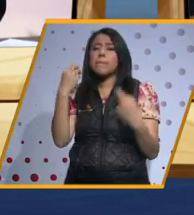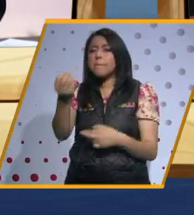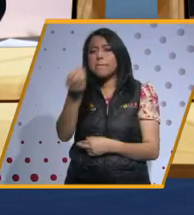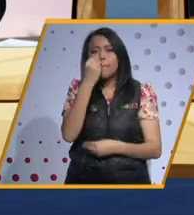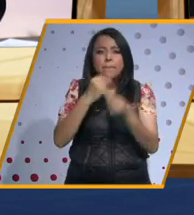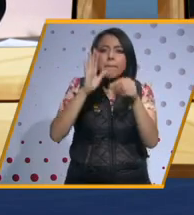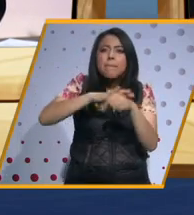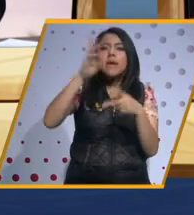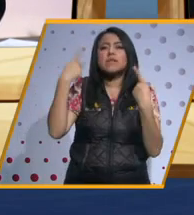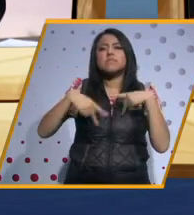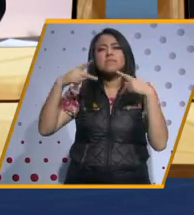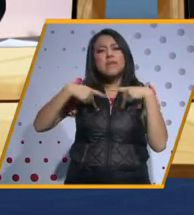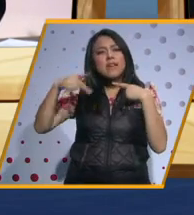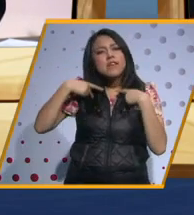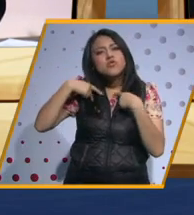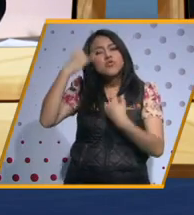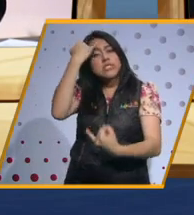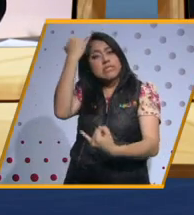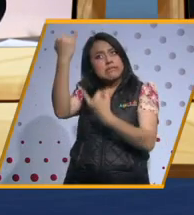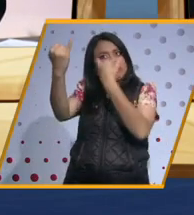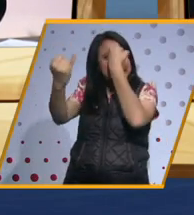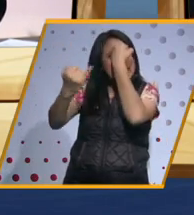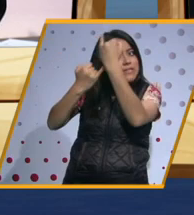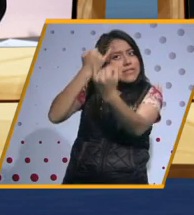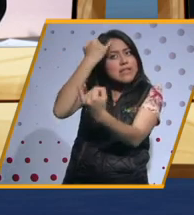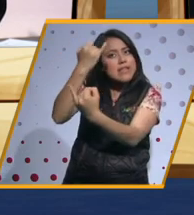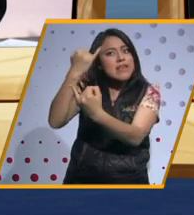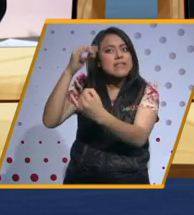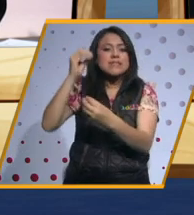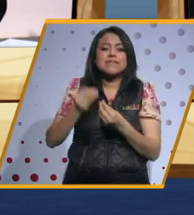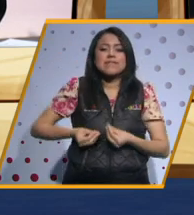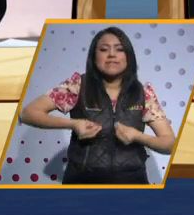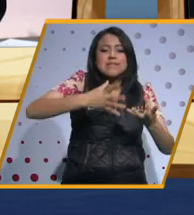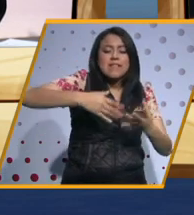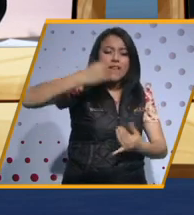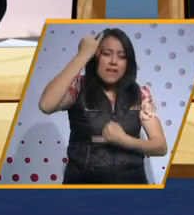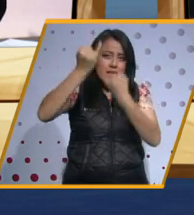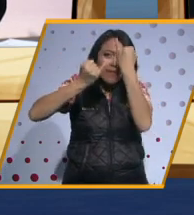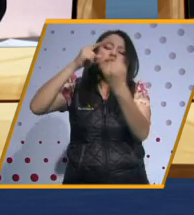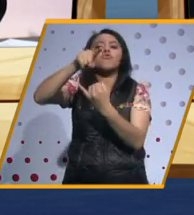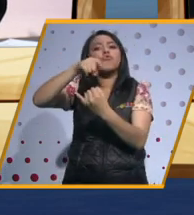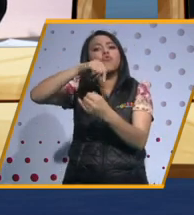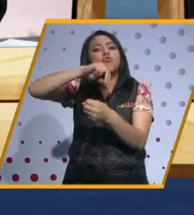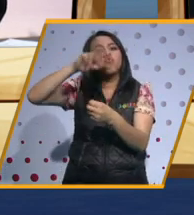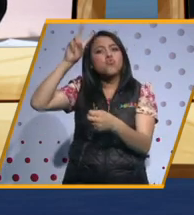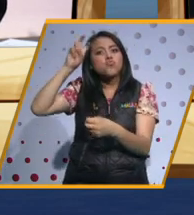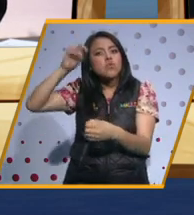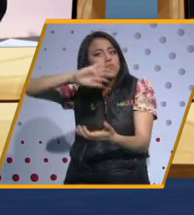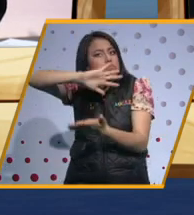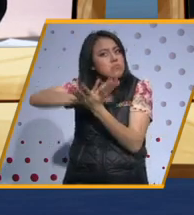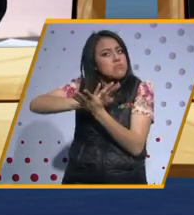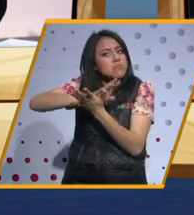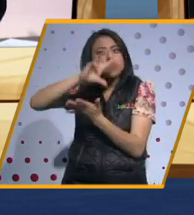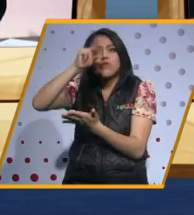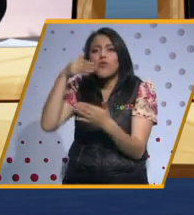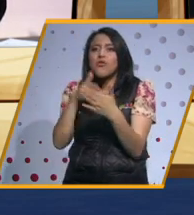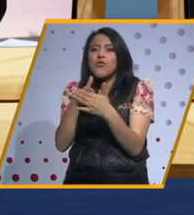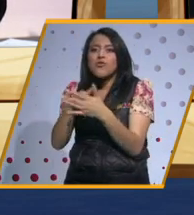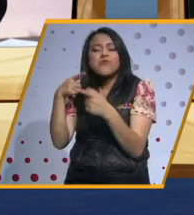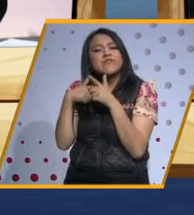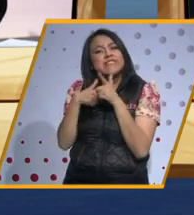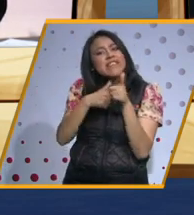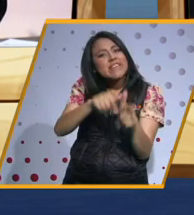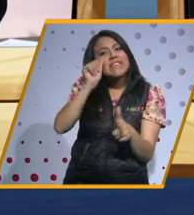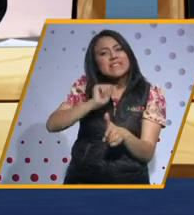que lo que imaginas dándote buenas ideas. Ay, claro. No pises tu sueño y sigue con tu cocina económica que has